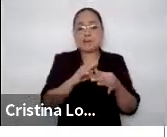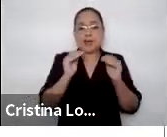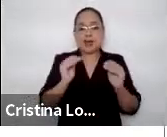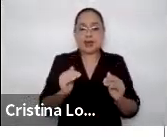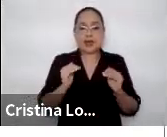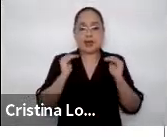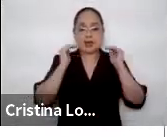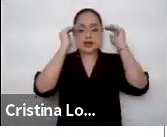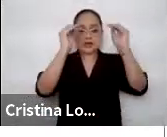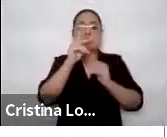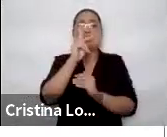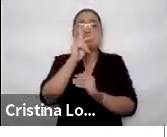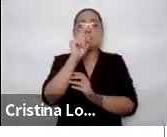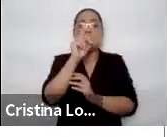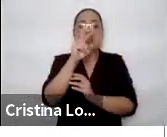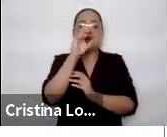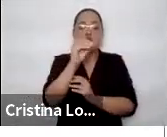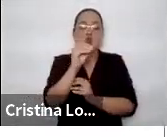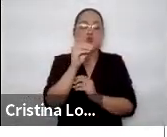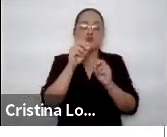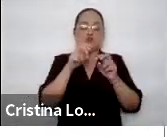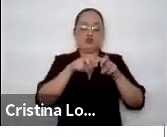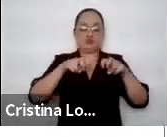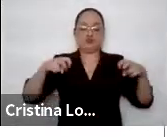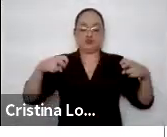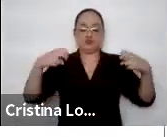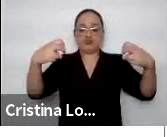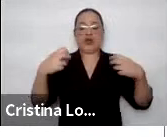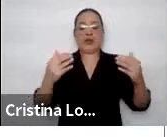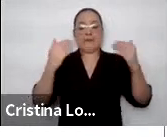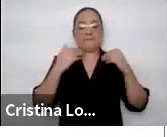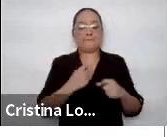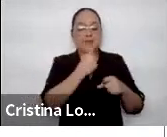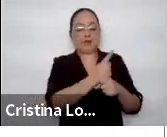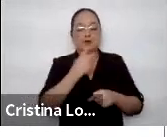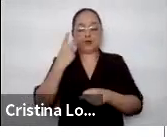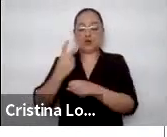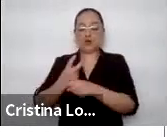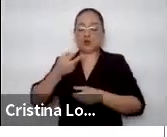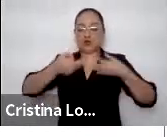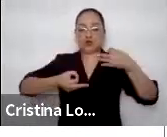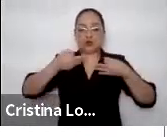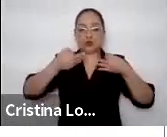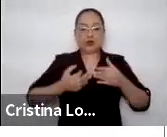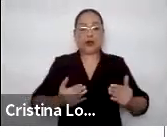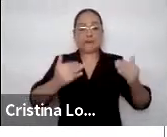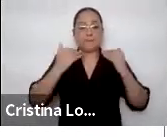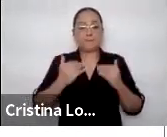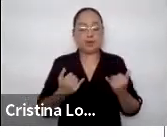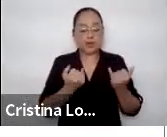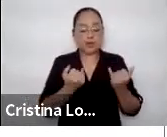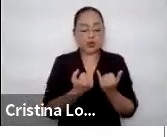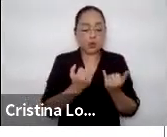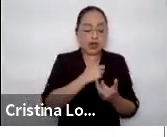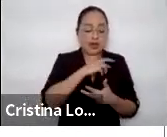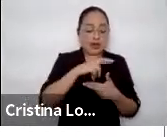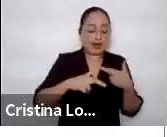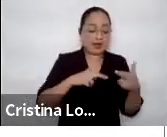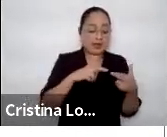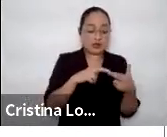Suprema Corte. Segundo, le va a obligar, ¿sí?, la de los plenos